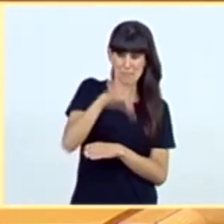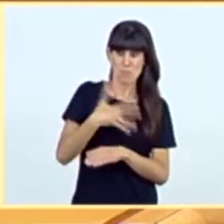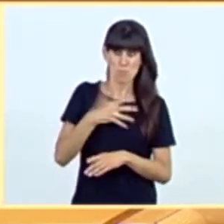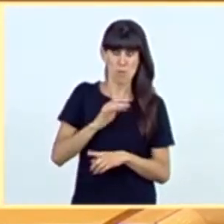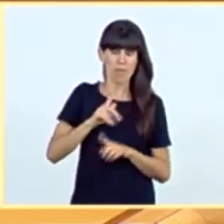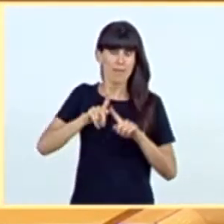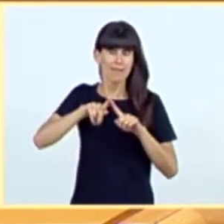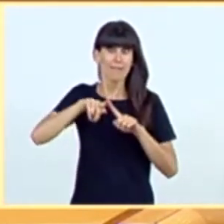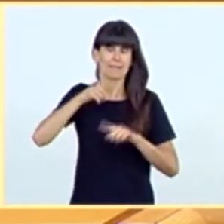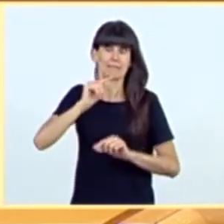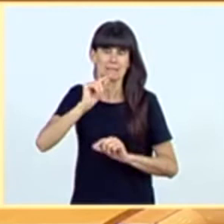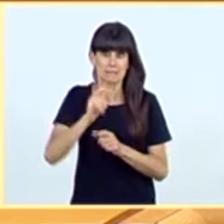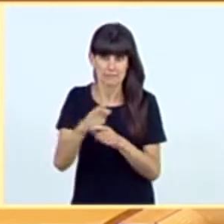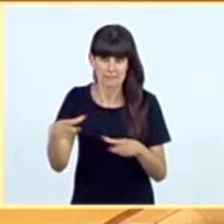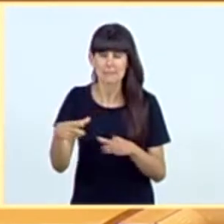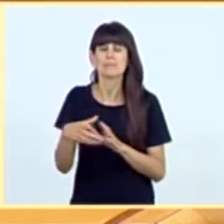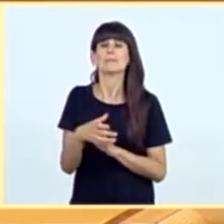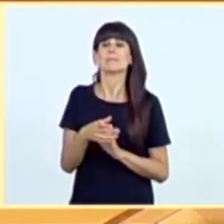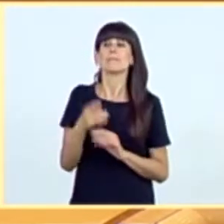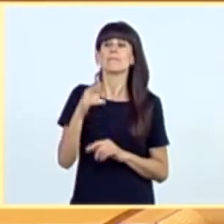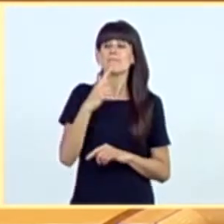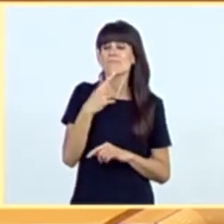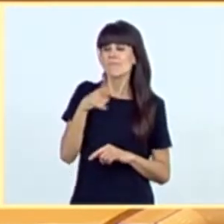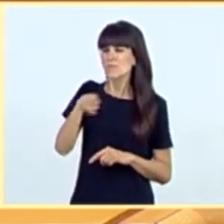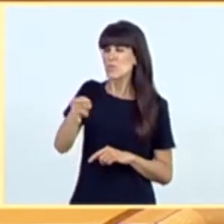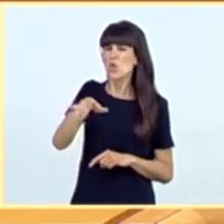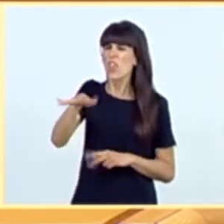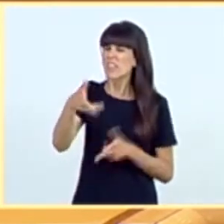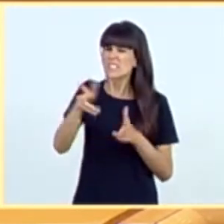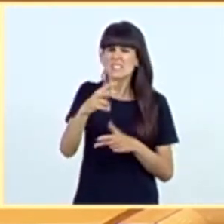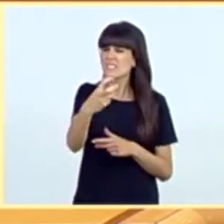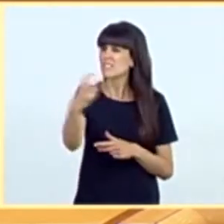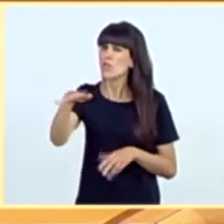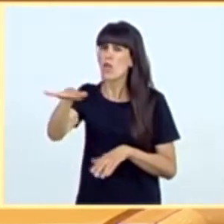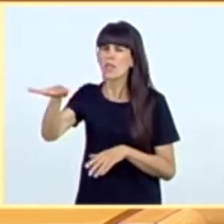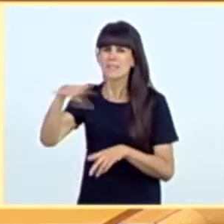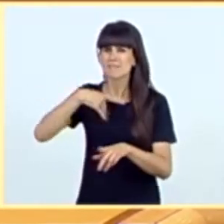rebrotes. Señoría, usted, no sé dónde se sienta, discúlpeme.